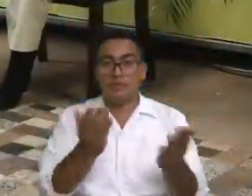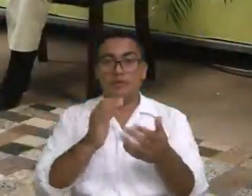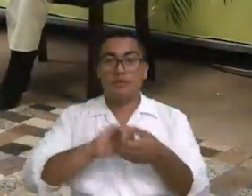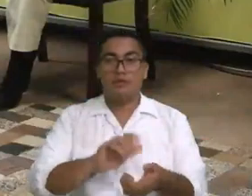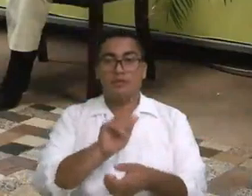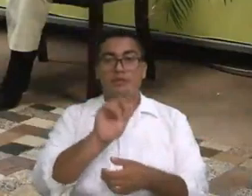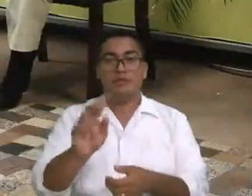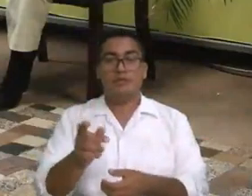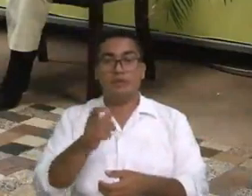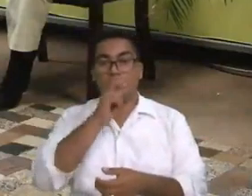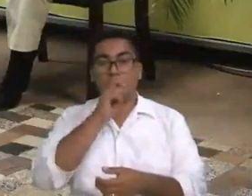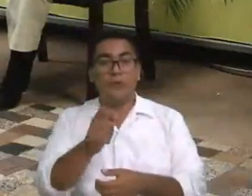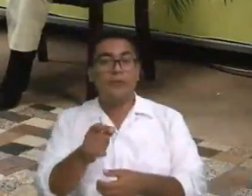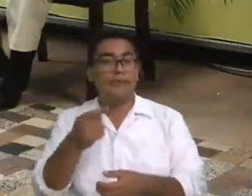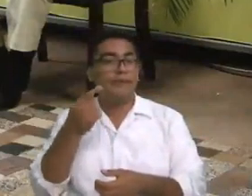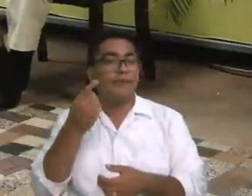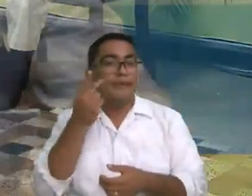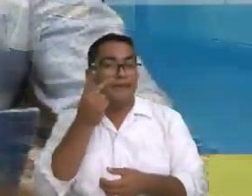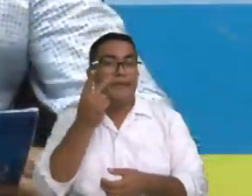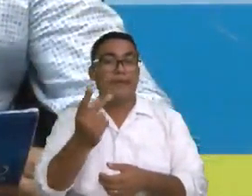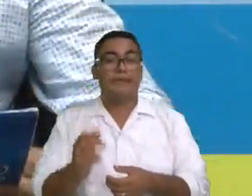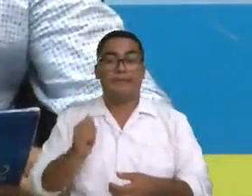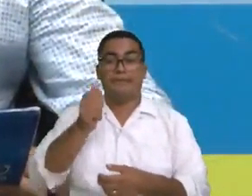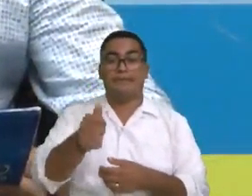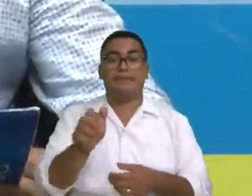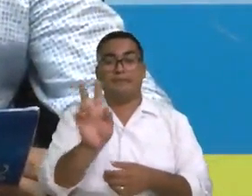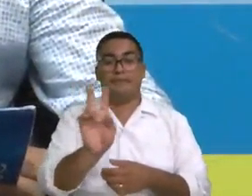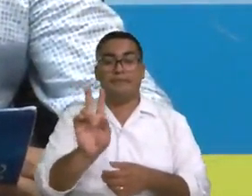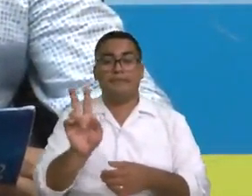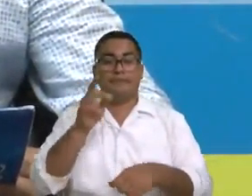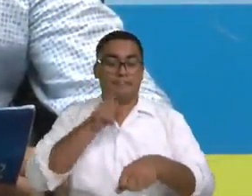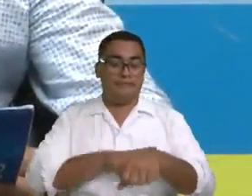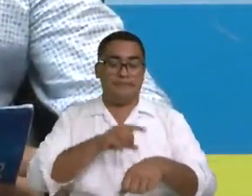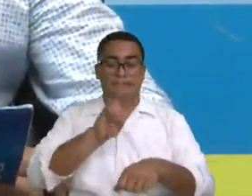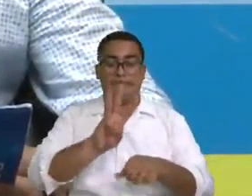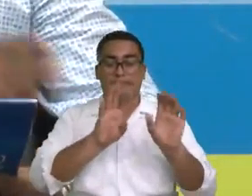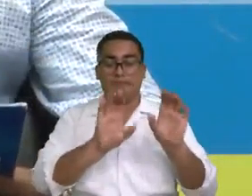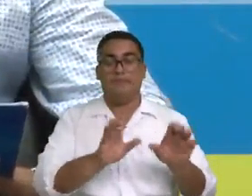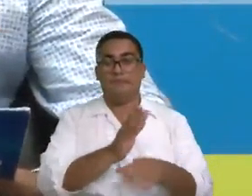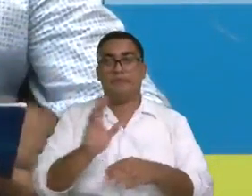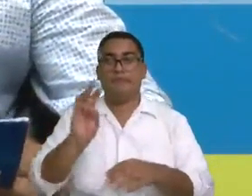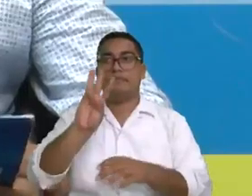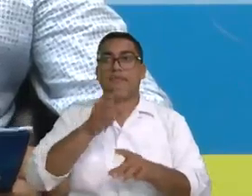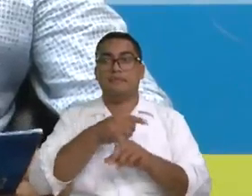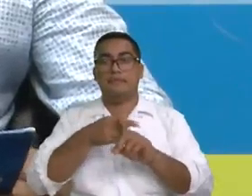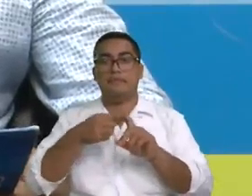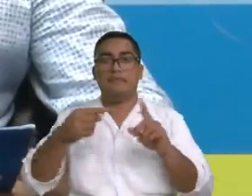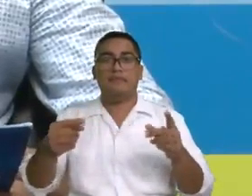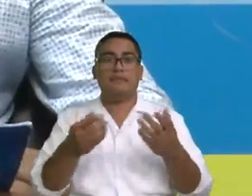fiel sintonía. Le esperamos mañana viernes a partir de las 3 de la tarde a 3 y media